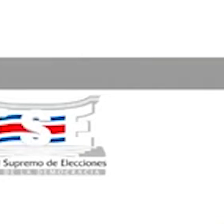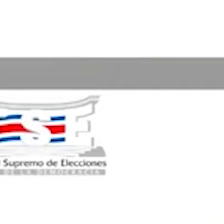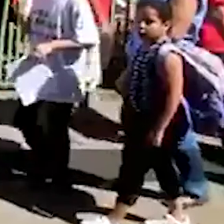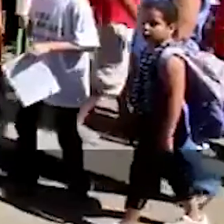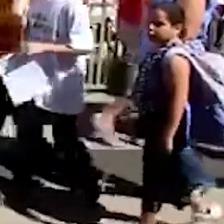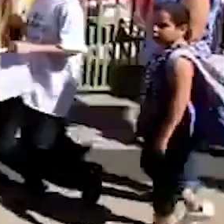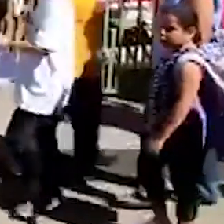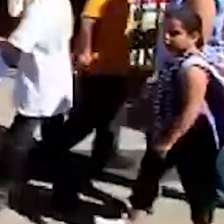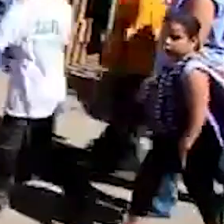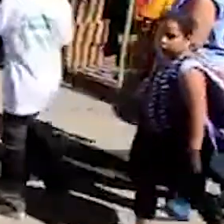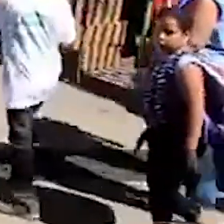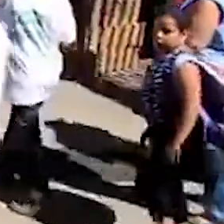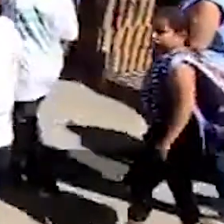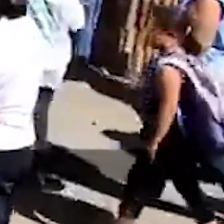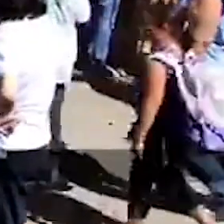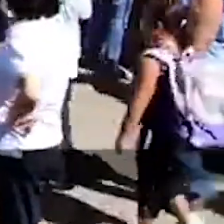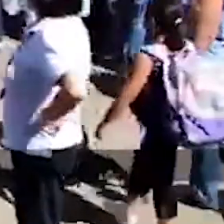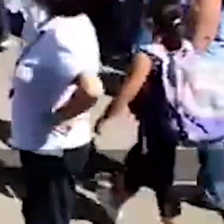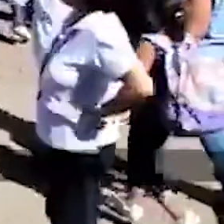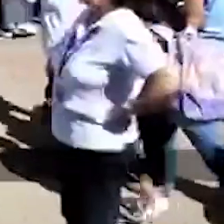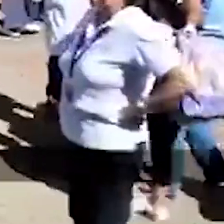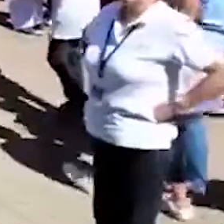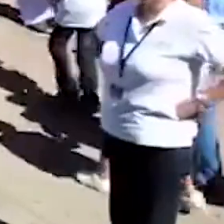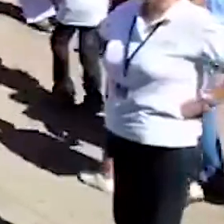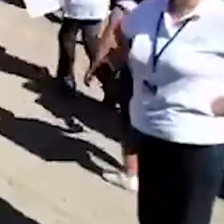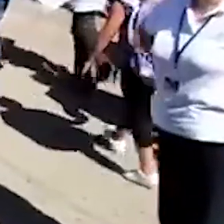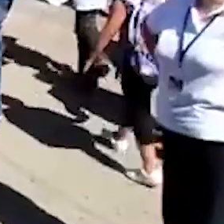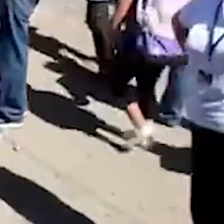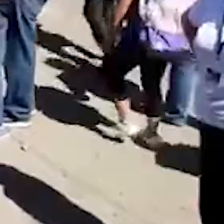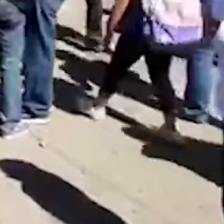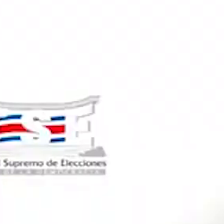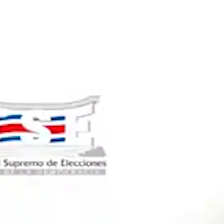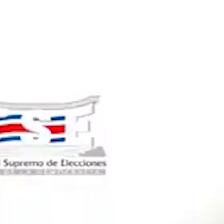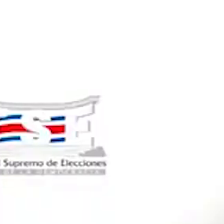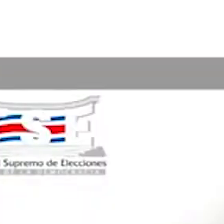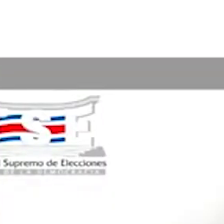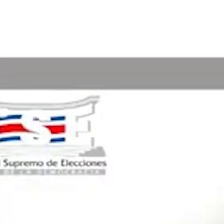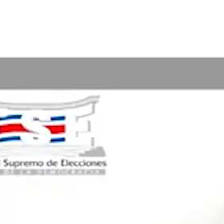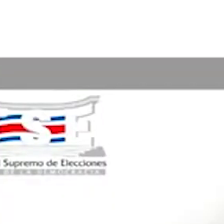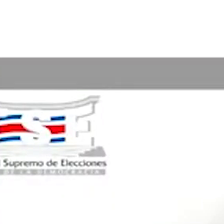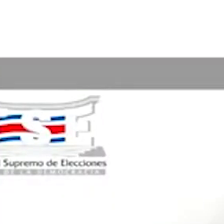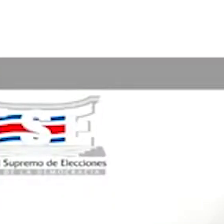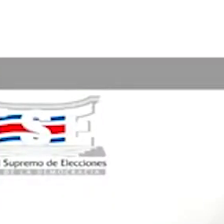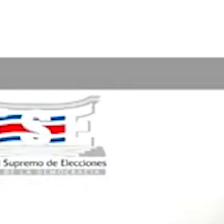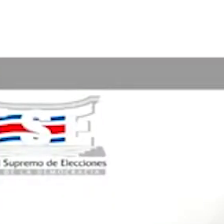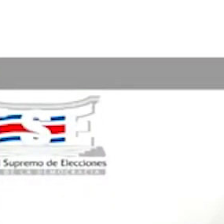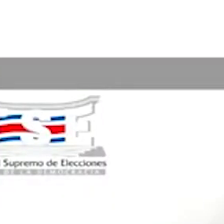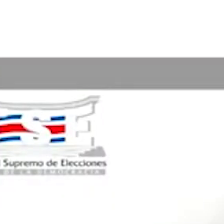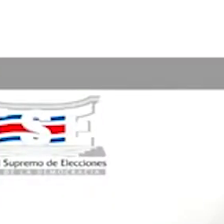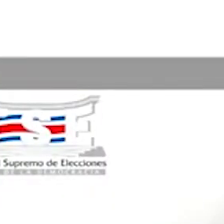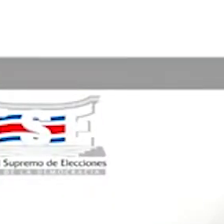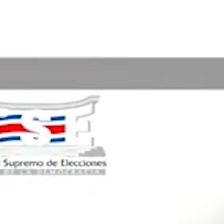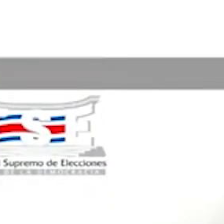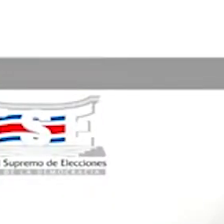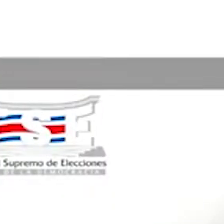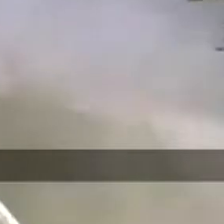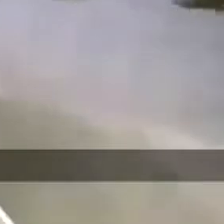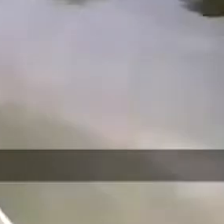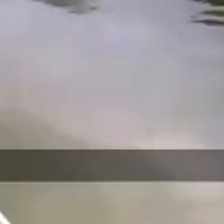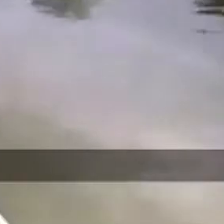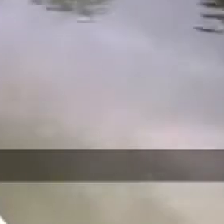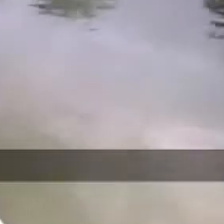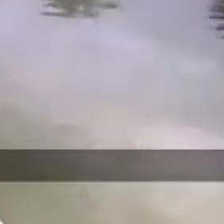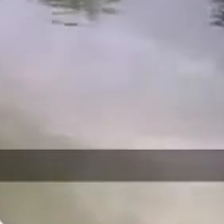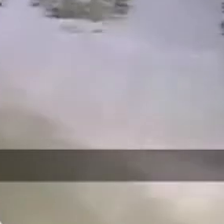de paz, sin violencia y en libertad. una cosecha de votos recogida por más